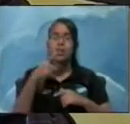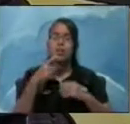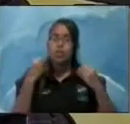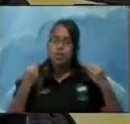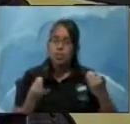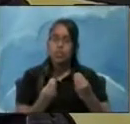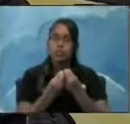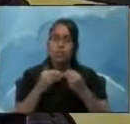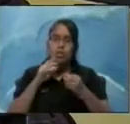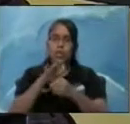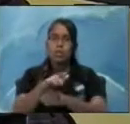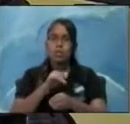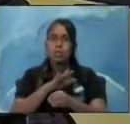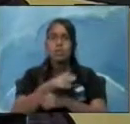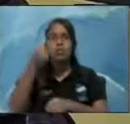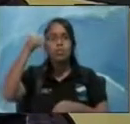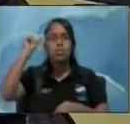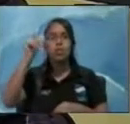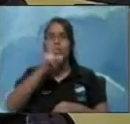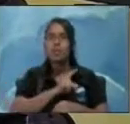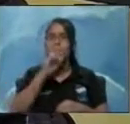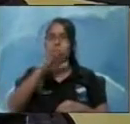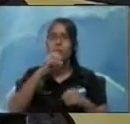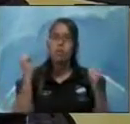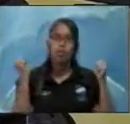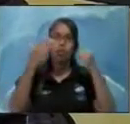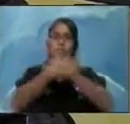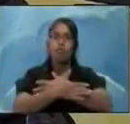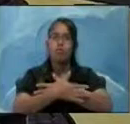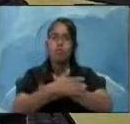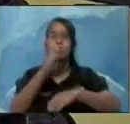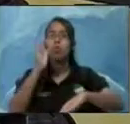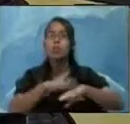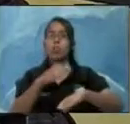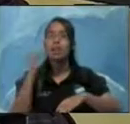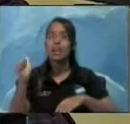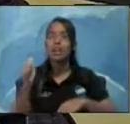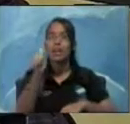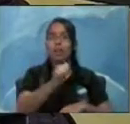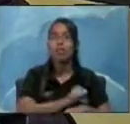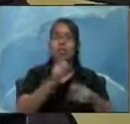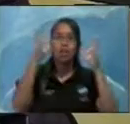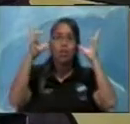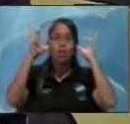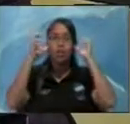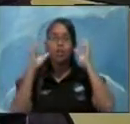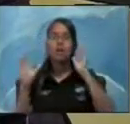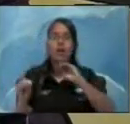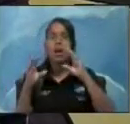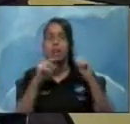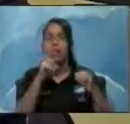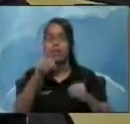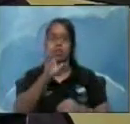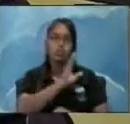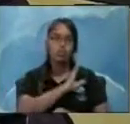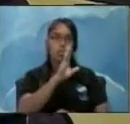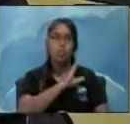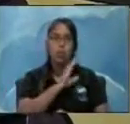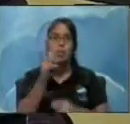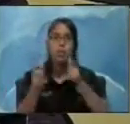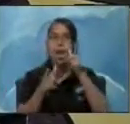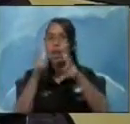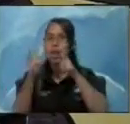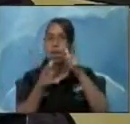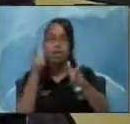multitud y estaban confusos porque cada uno les oía hablar en su propia